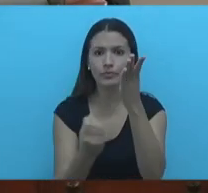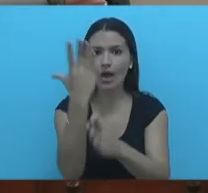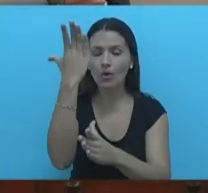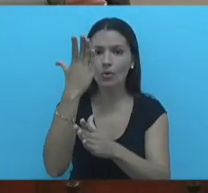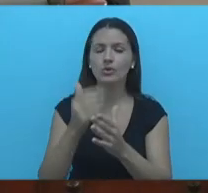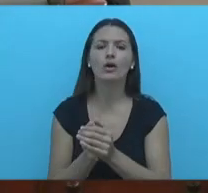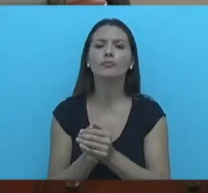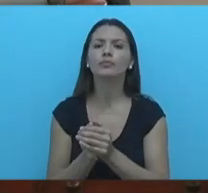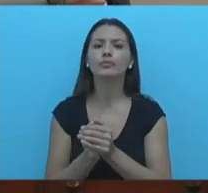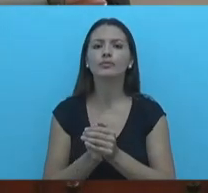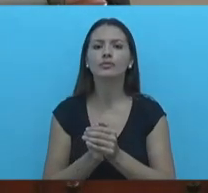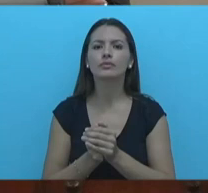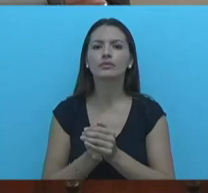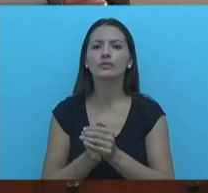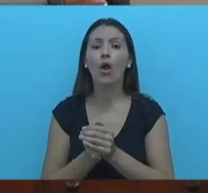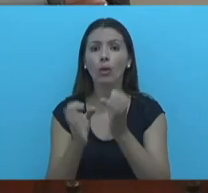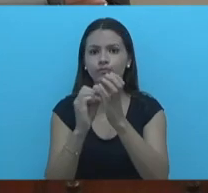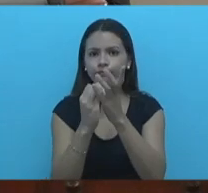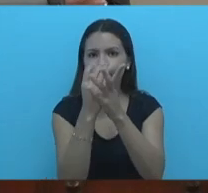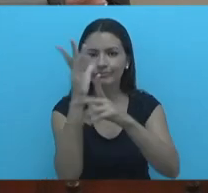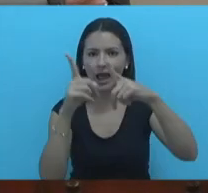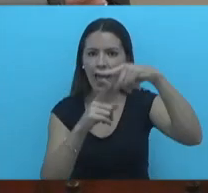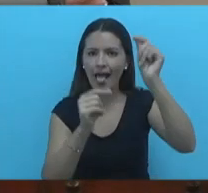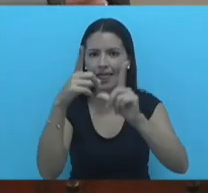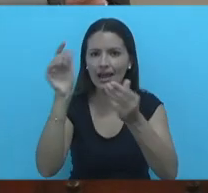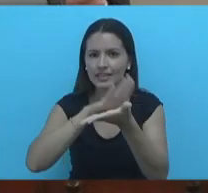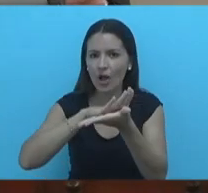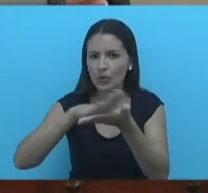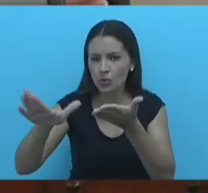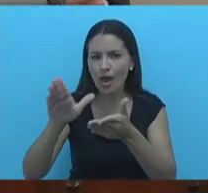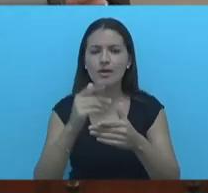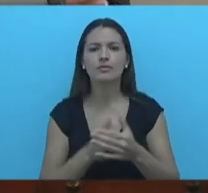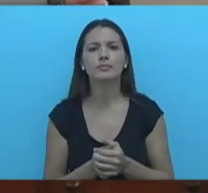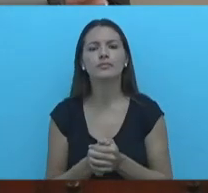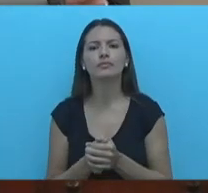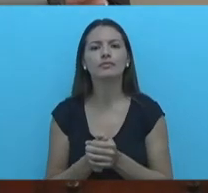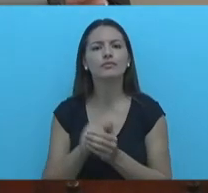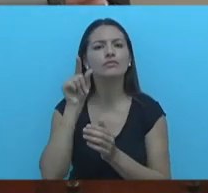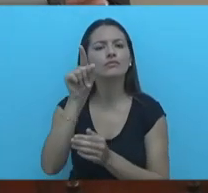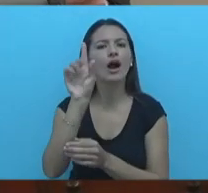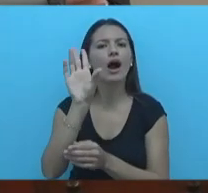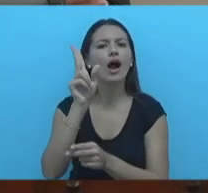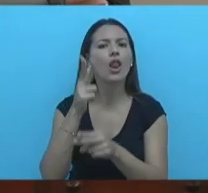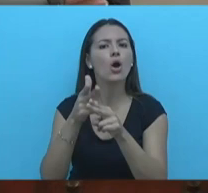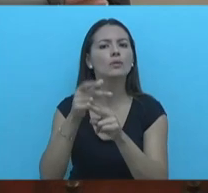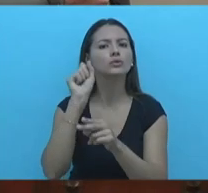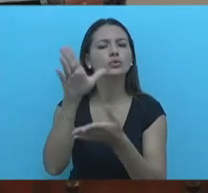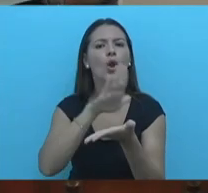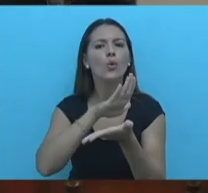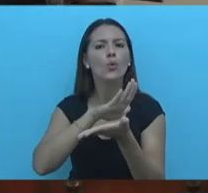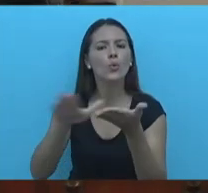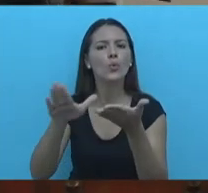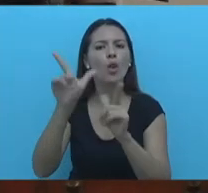magnitud científica, como es el surgimiento de una supernova llamada por distintos medios internacionales la nueva estrella